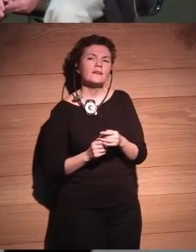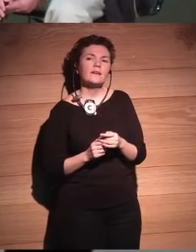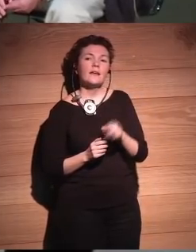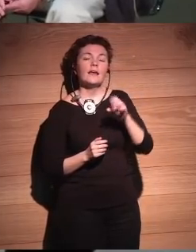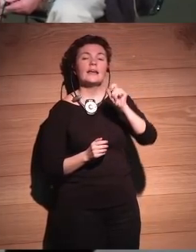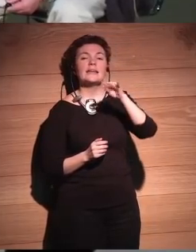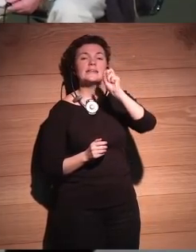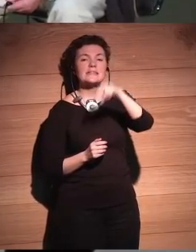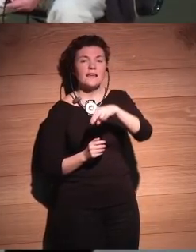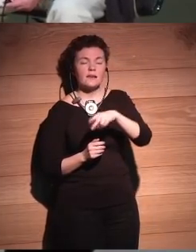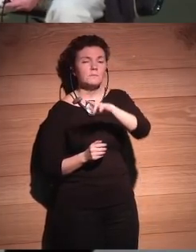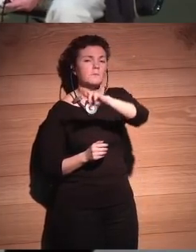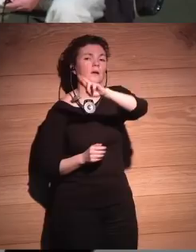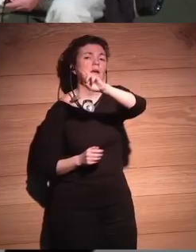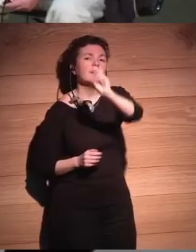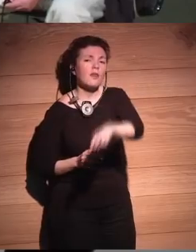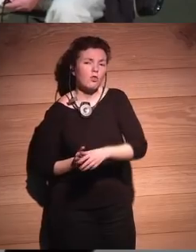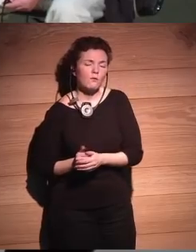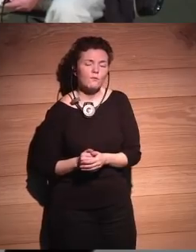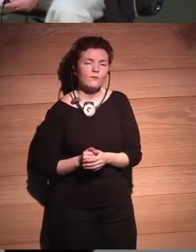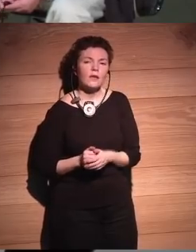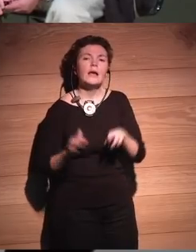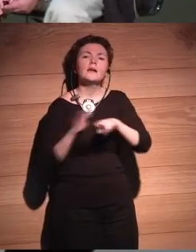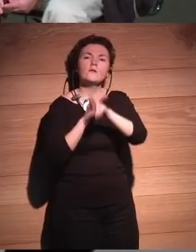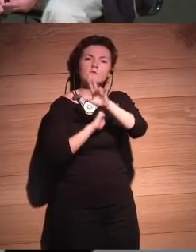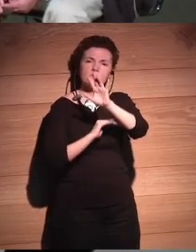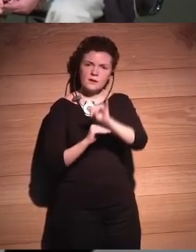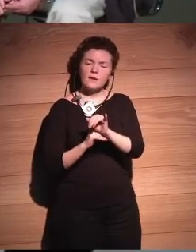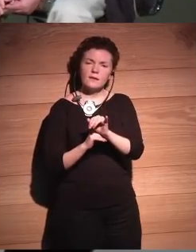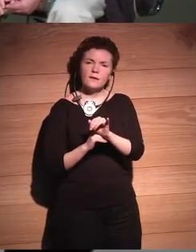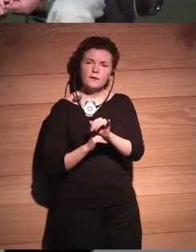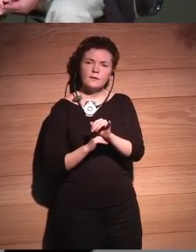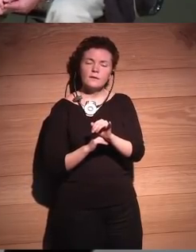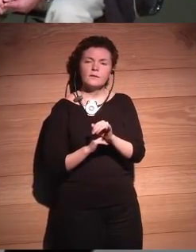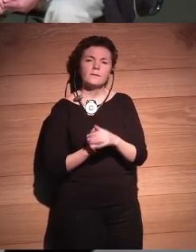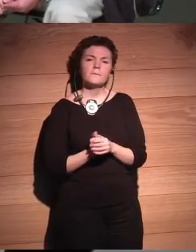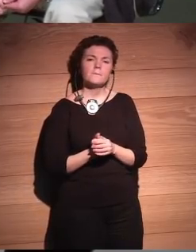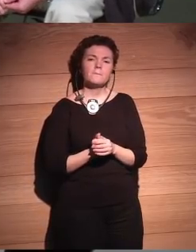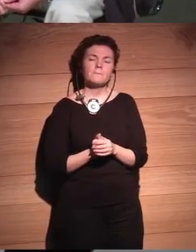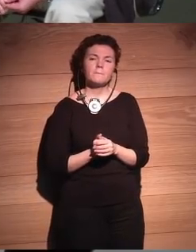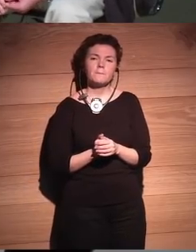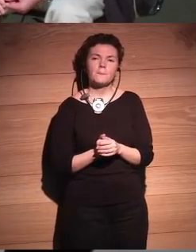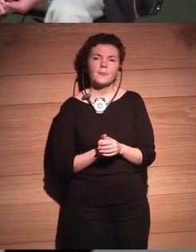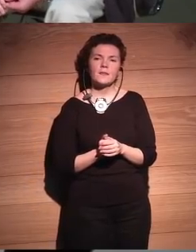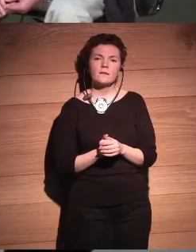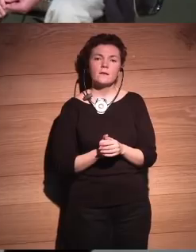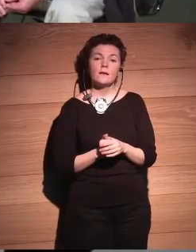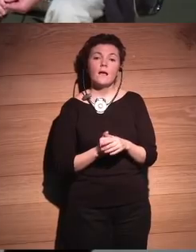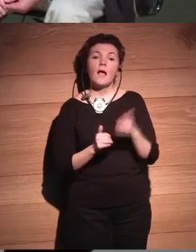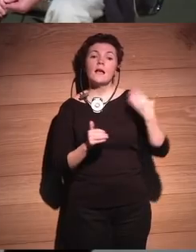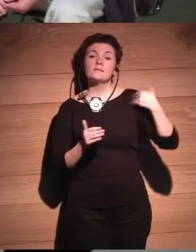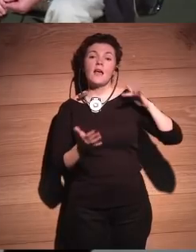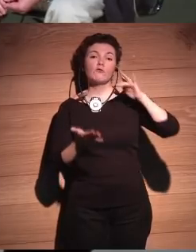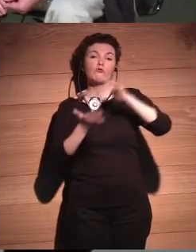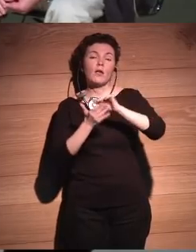Chris tiene razón. Hay recursos y el hecho de que haya llegado a